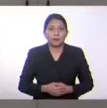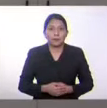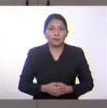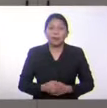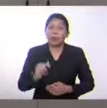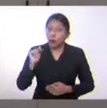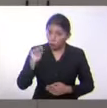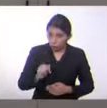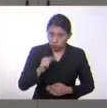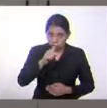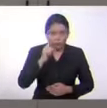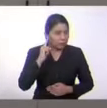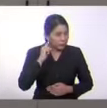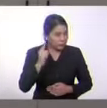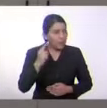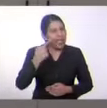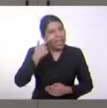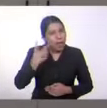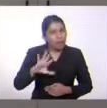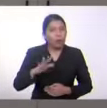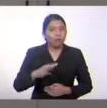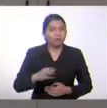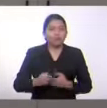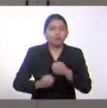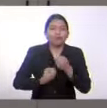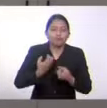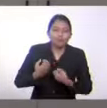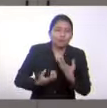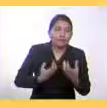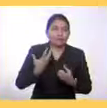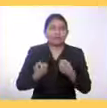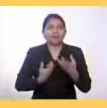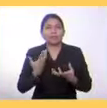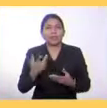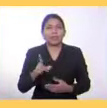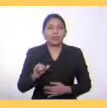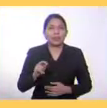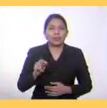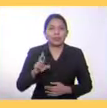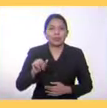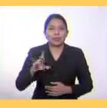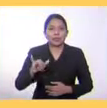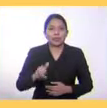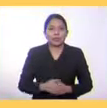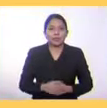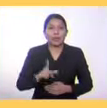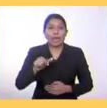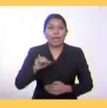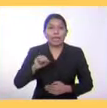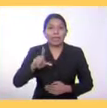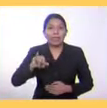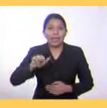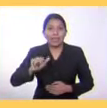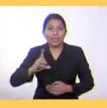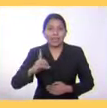Ahora escuchemos un ejemplo de narración literaria. La Ilíada.